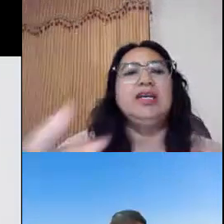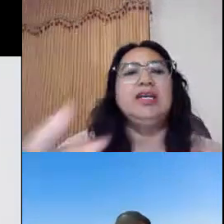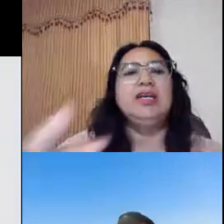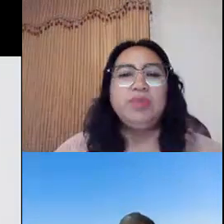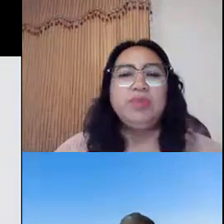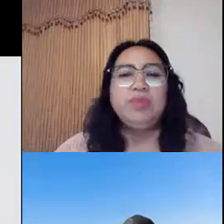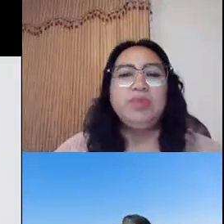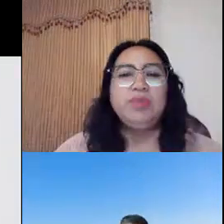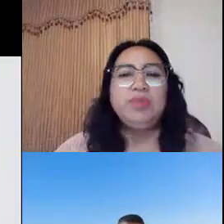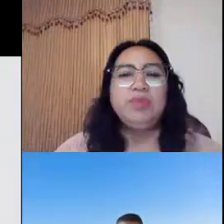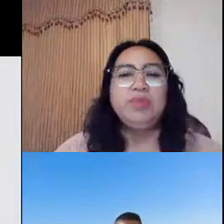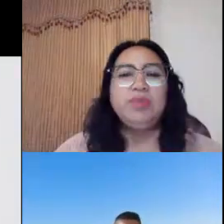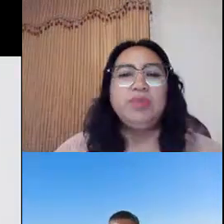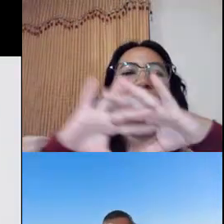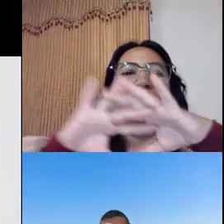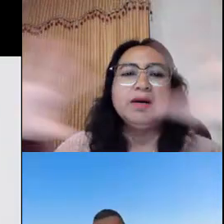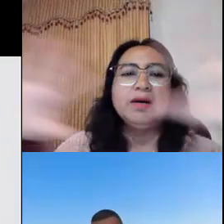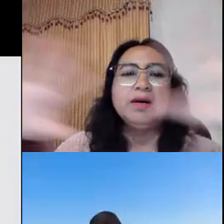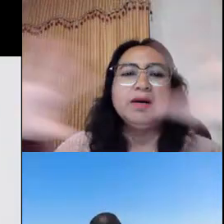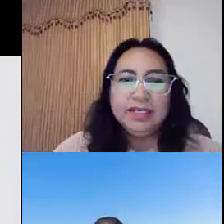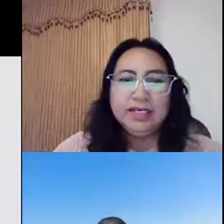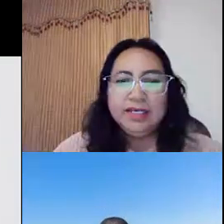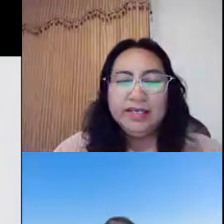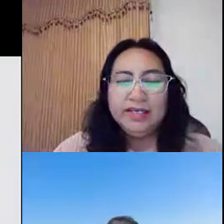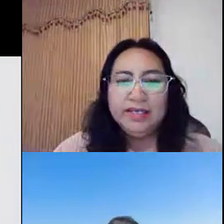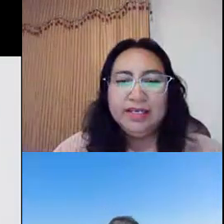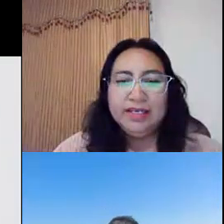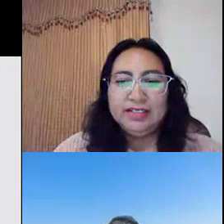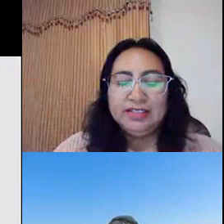que aplique la fórmula y se acababa. No le escucho,